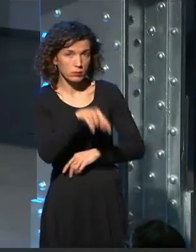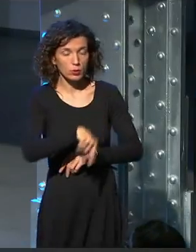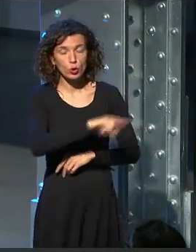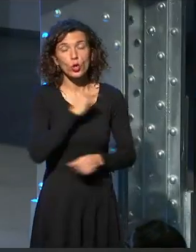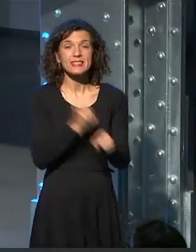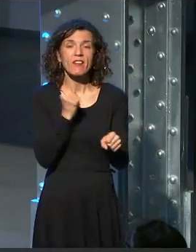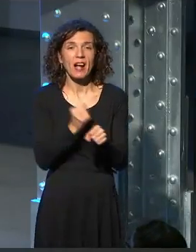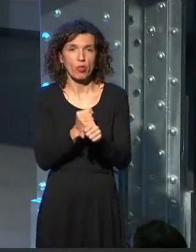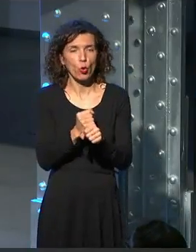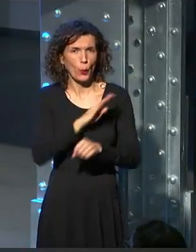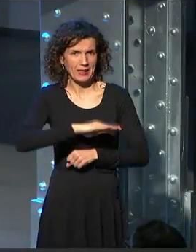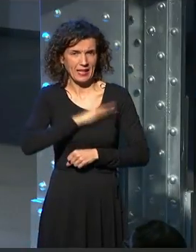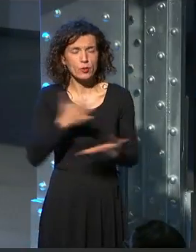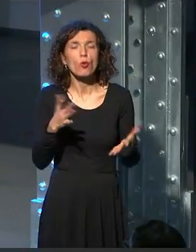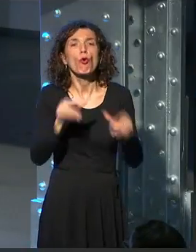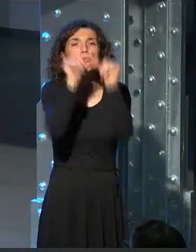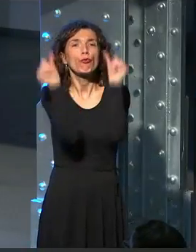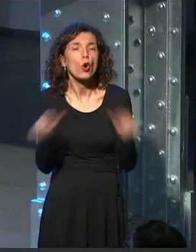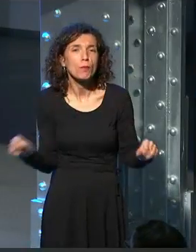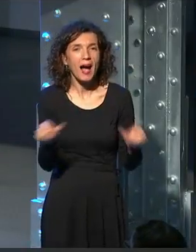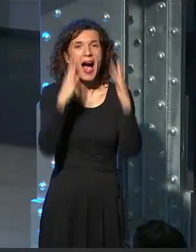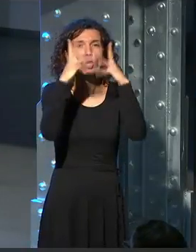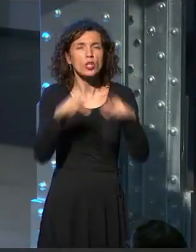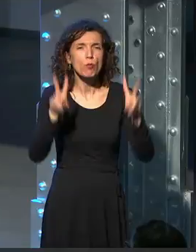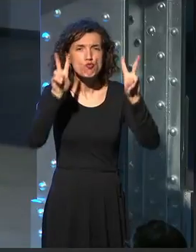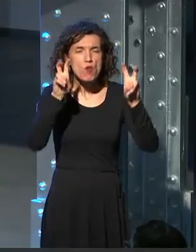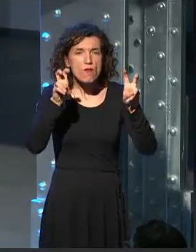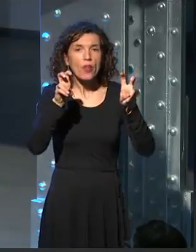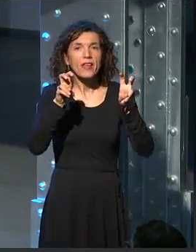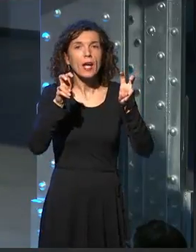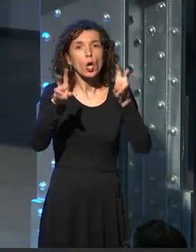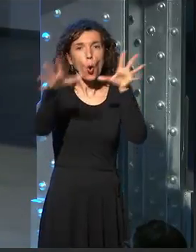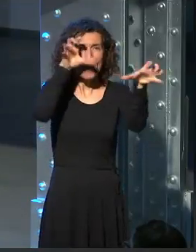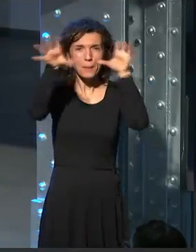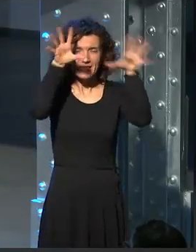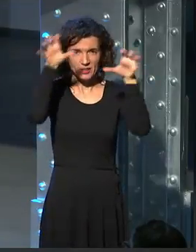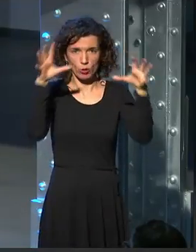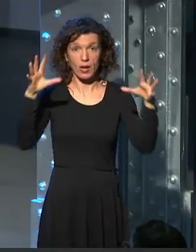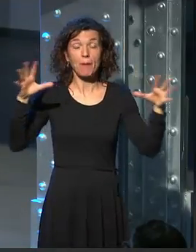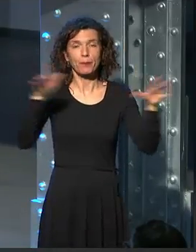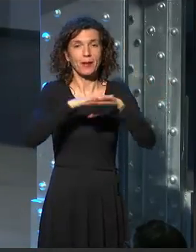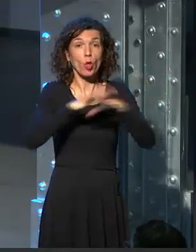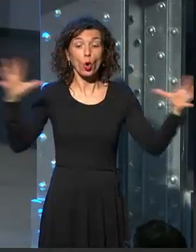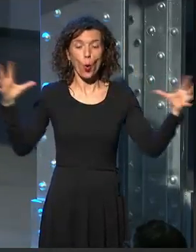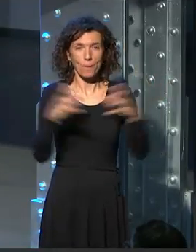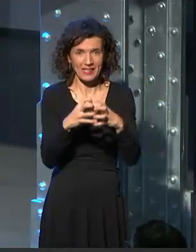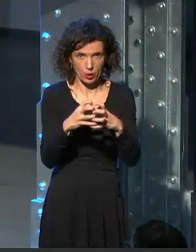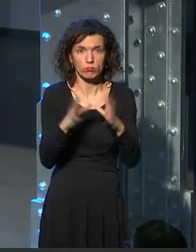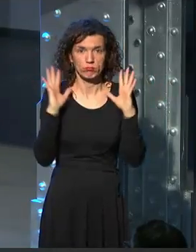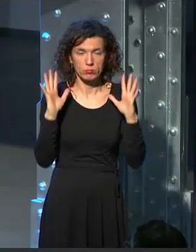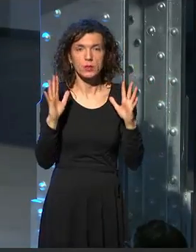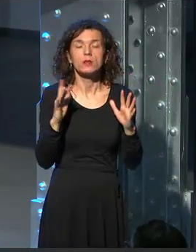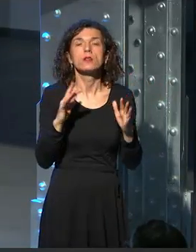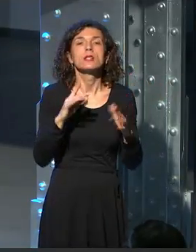trabajando muy activamente ahora mismo son en mecanismos y algoritmos nuevos de compresión y descompresión de información basándonos